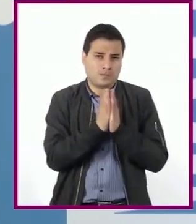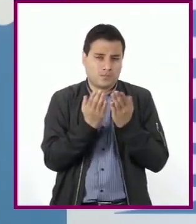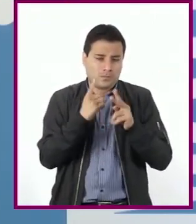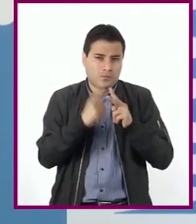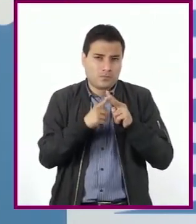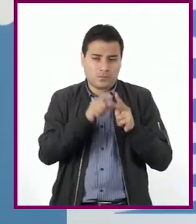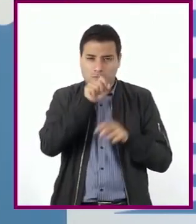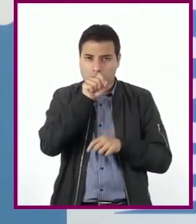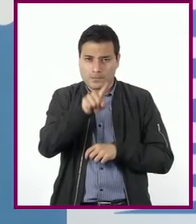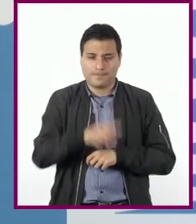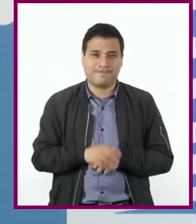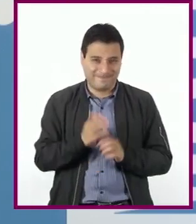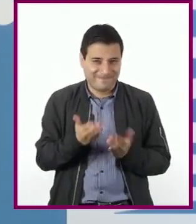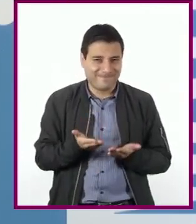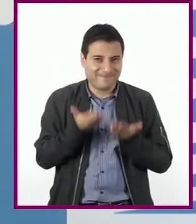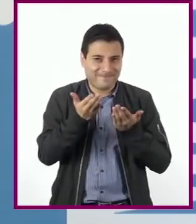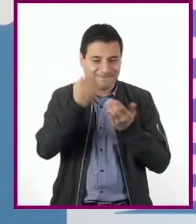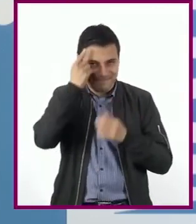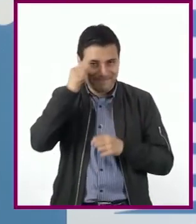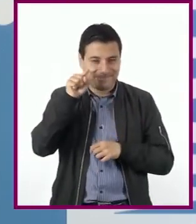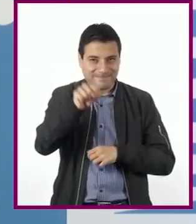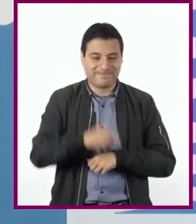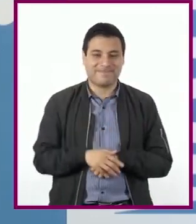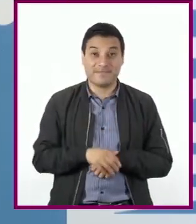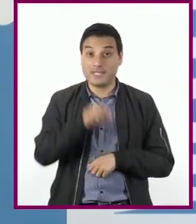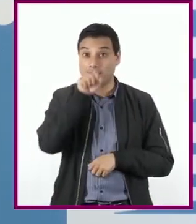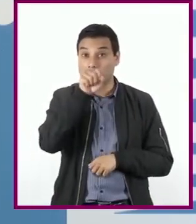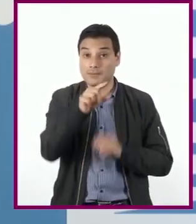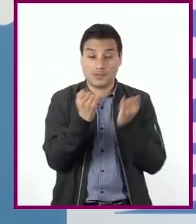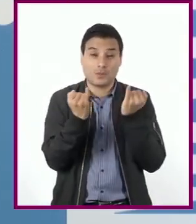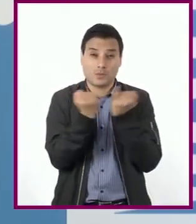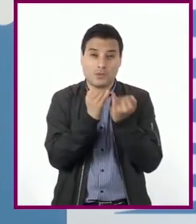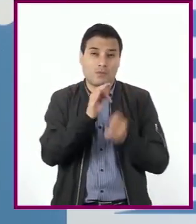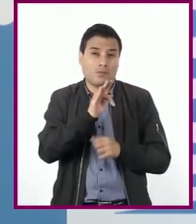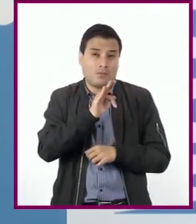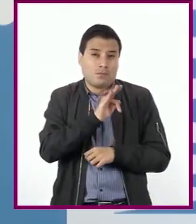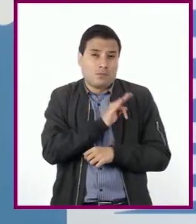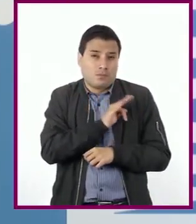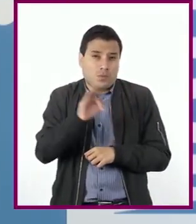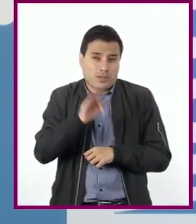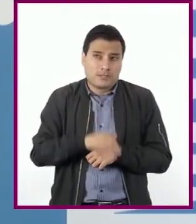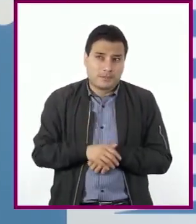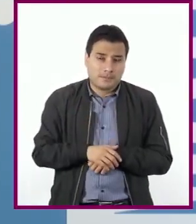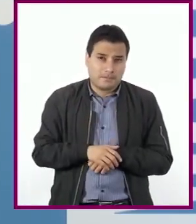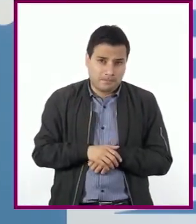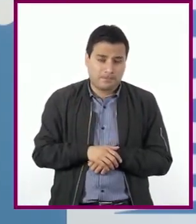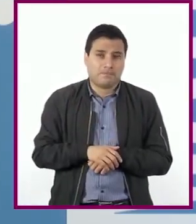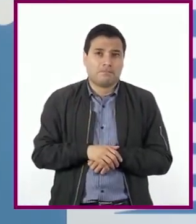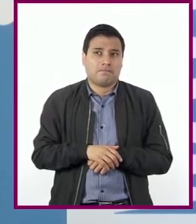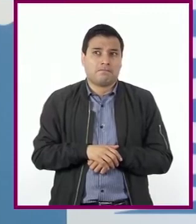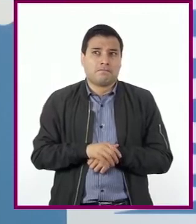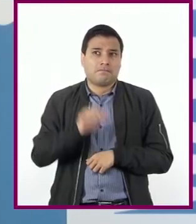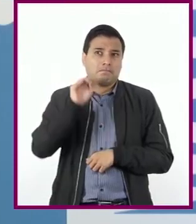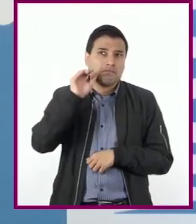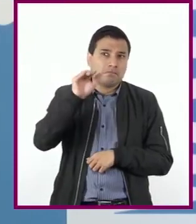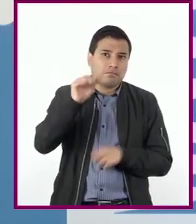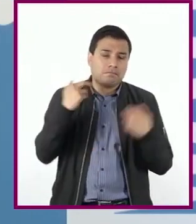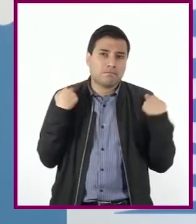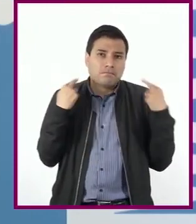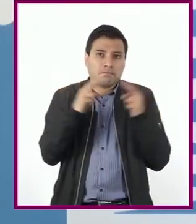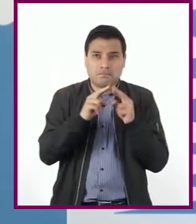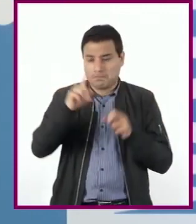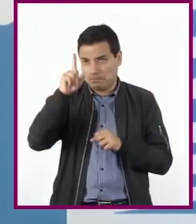SEP pone a su disposición. También pueden pedir ayuda y retroalimentación a distancia de sus maestras